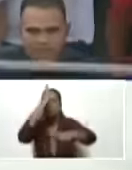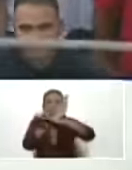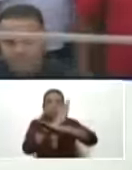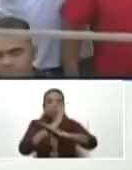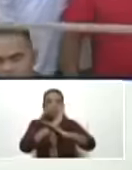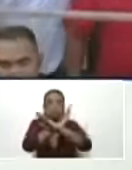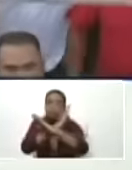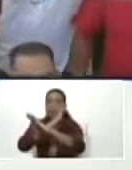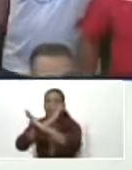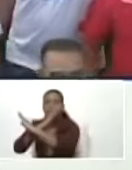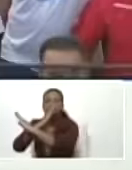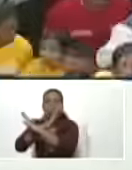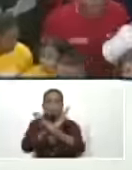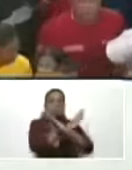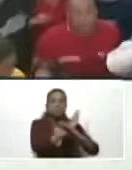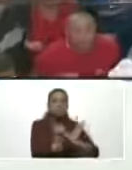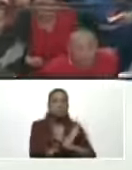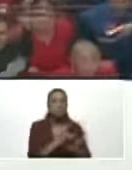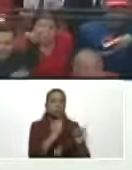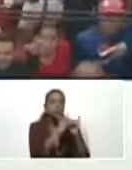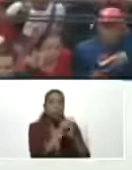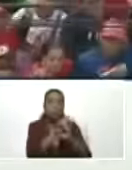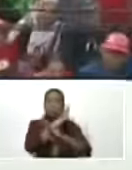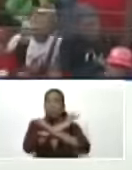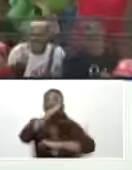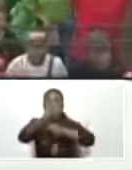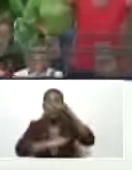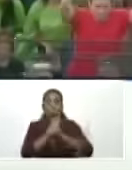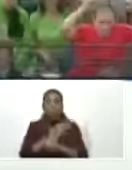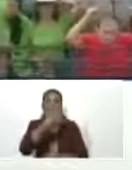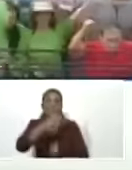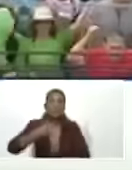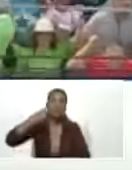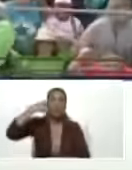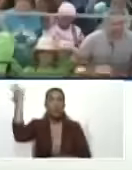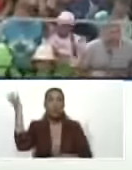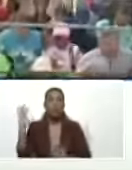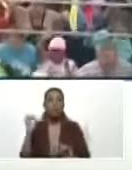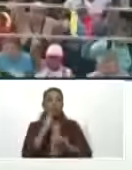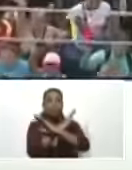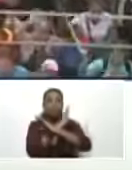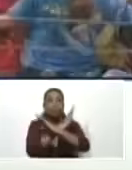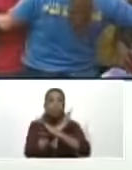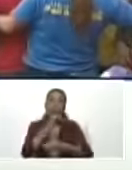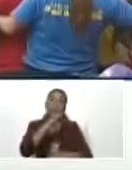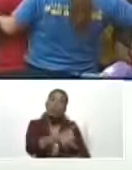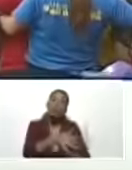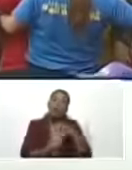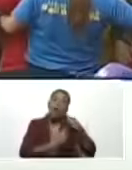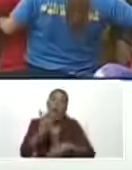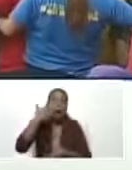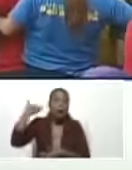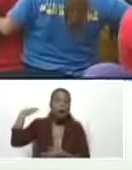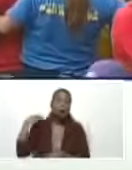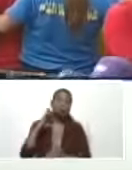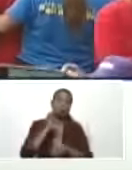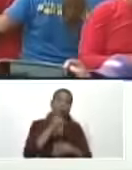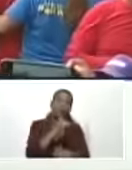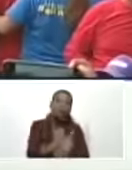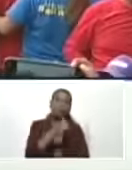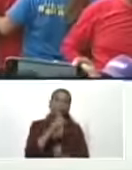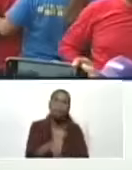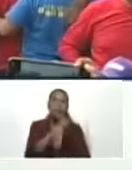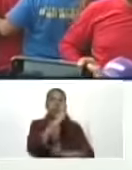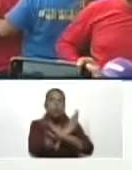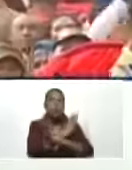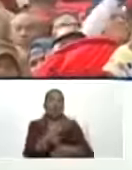censurado por las redes sociales internacionales más famosas y conocidas. Es una denuncia que vengo haciendo. Censuren